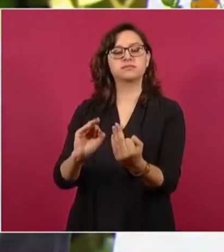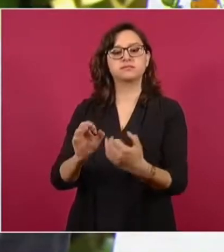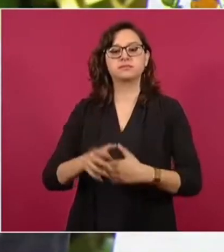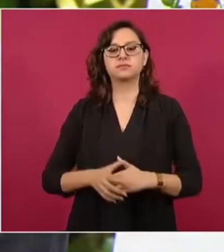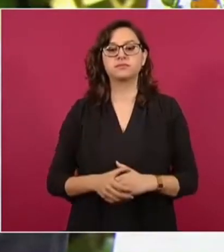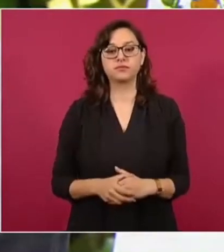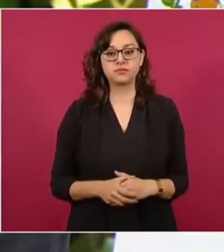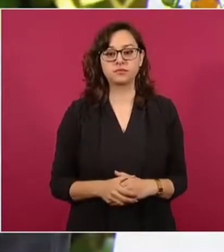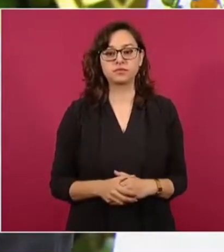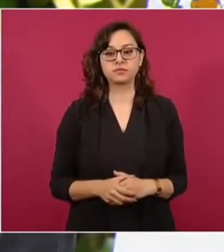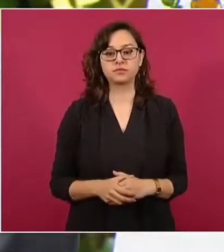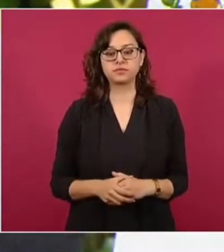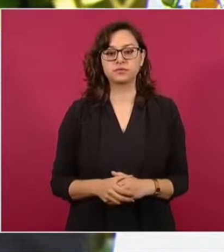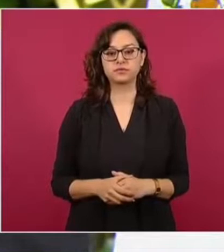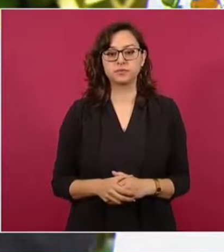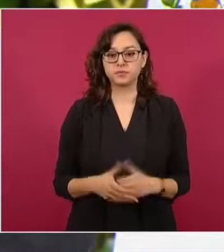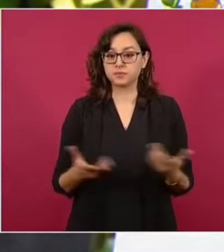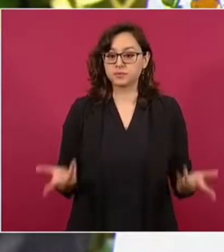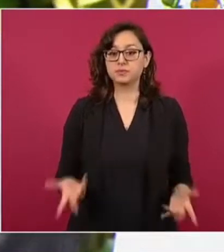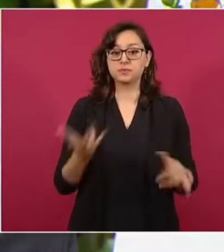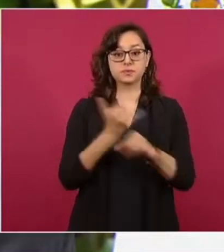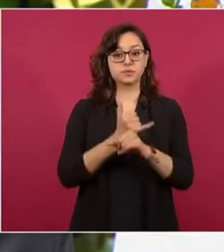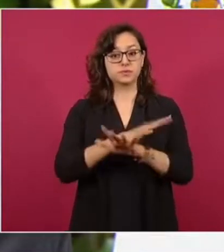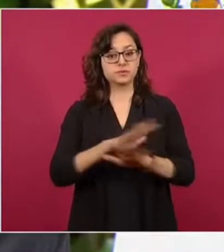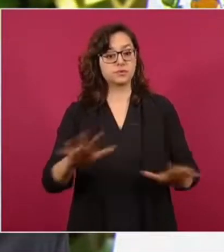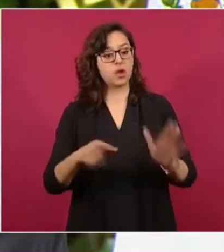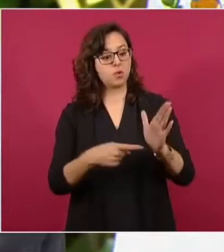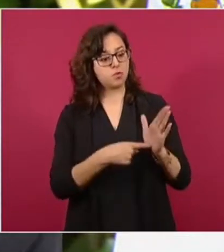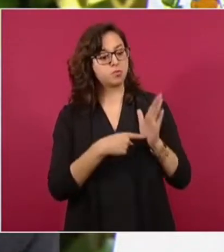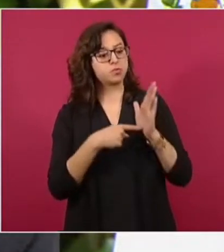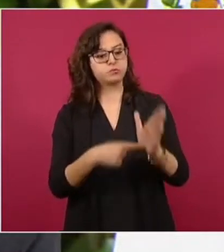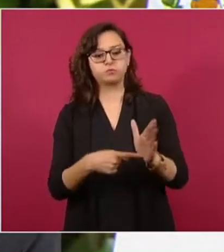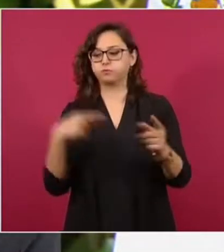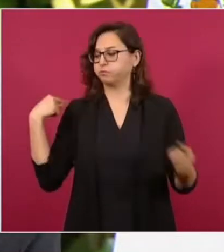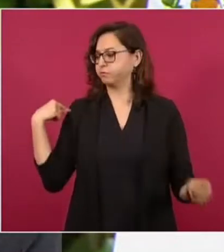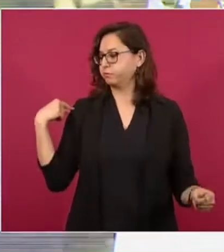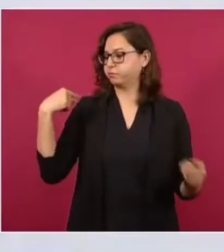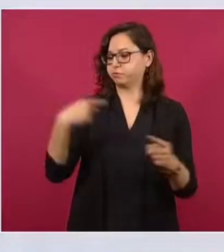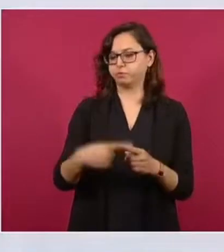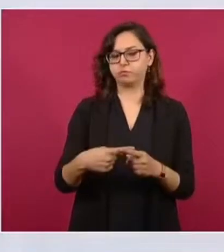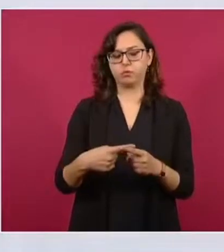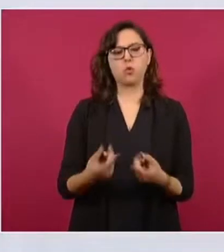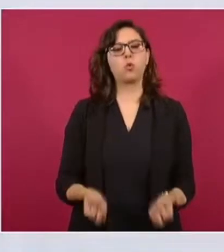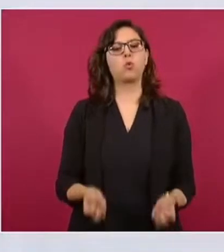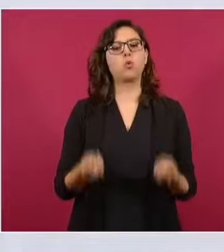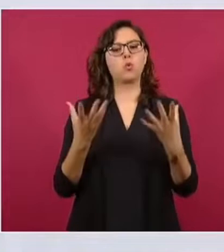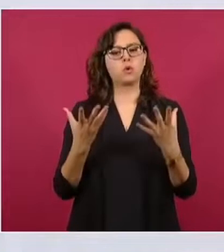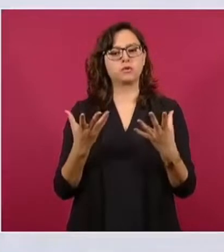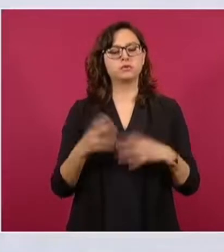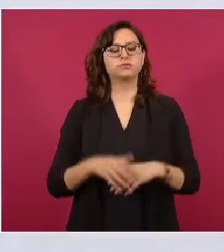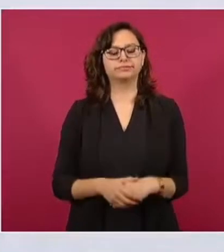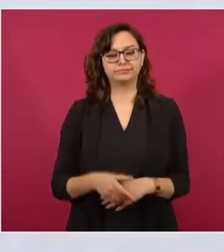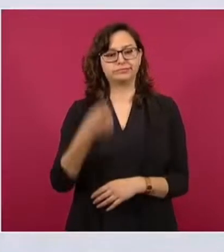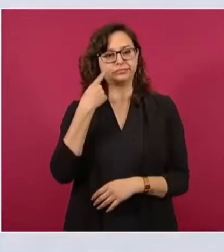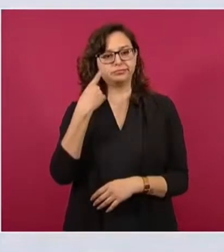Los datos demuestran el avance al día de hoy. Están inscritos en el Seguro